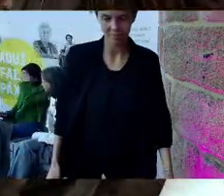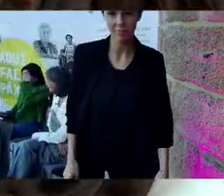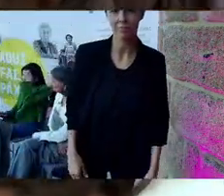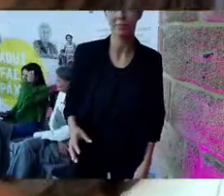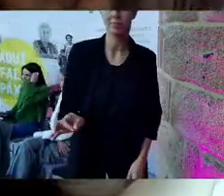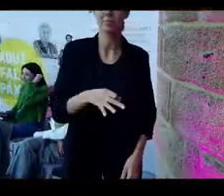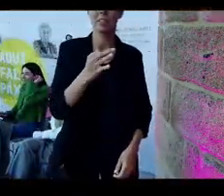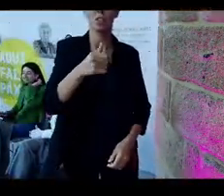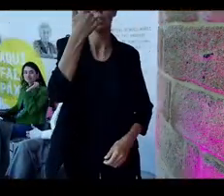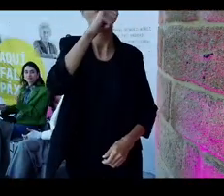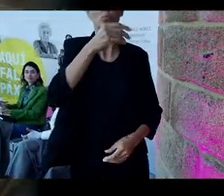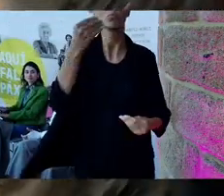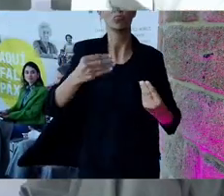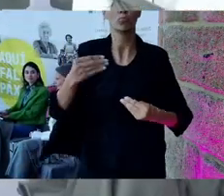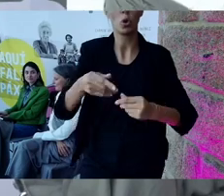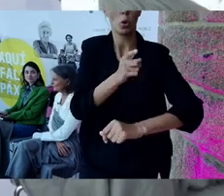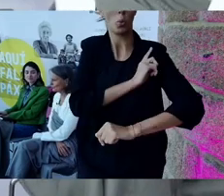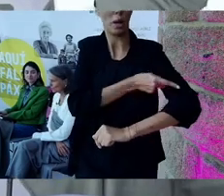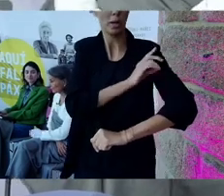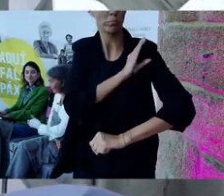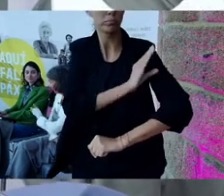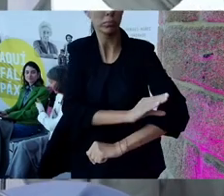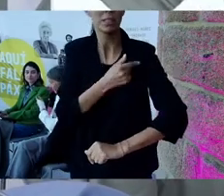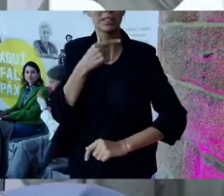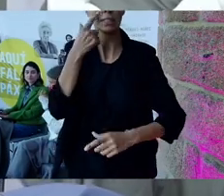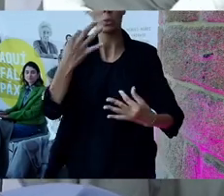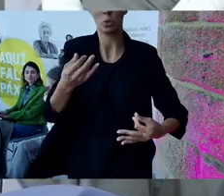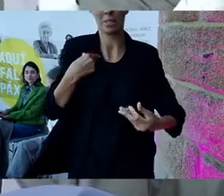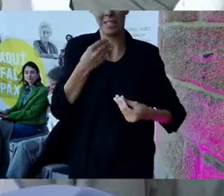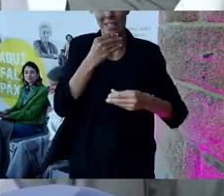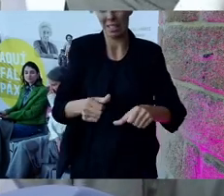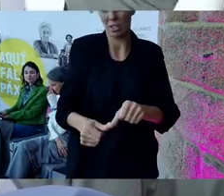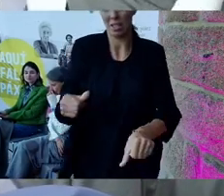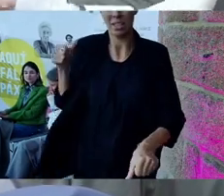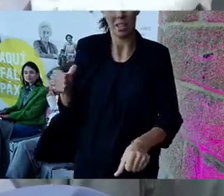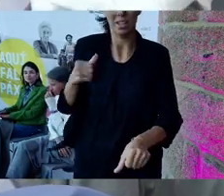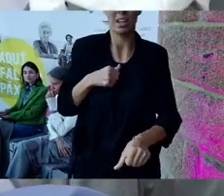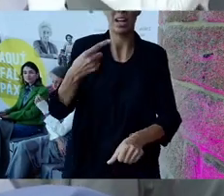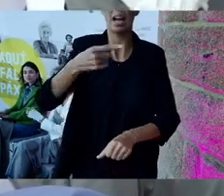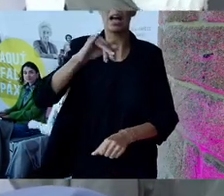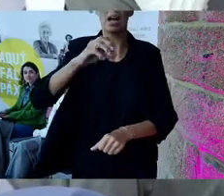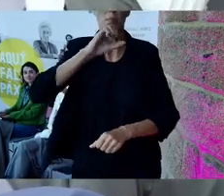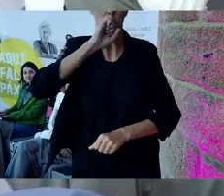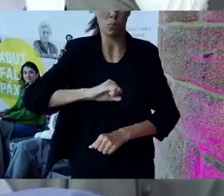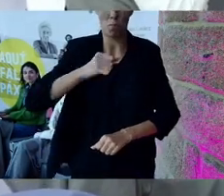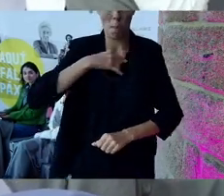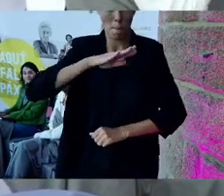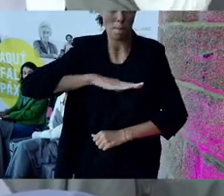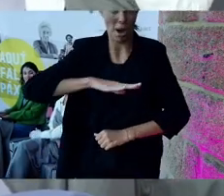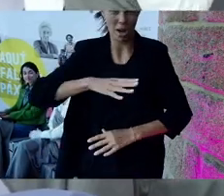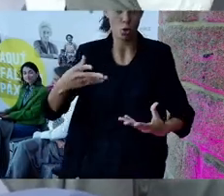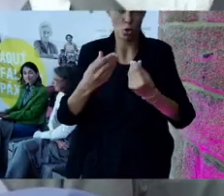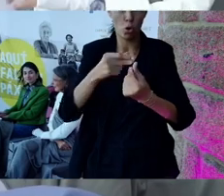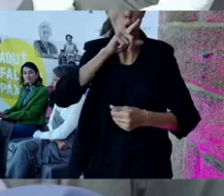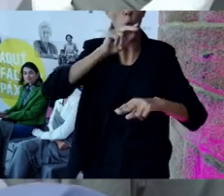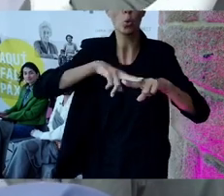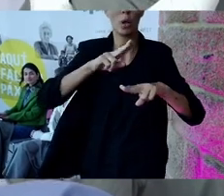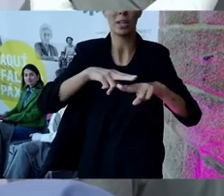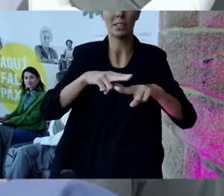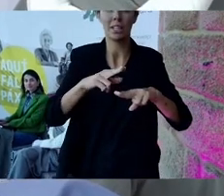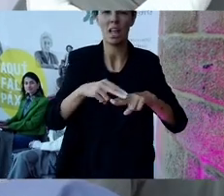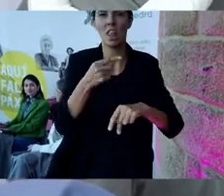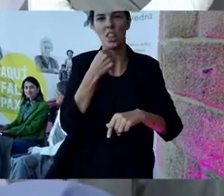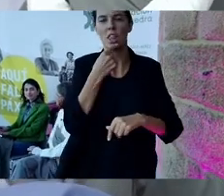Era apuesto y estupendo y valiente. Aquí en la historiografía, por ejemplo, Jiménez de Rada, que es más malo con Urraca que